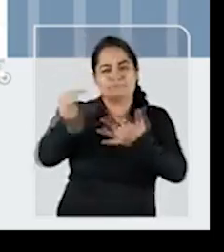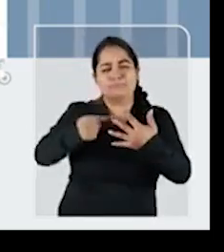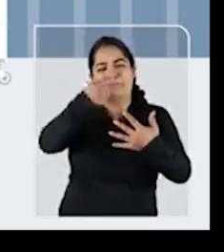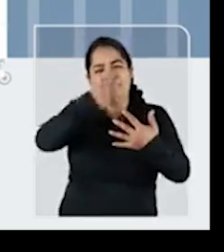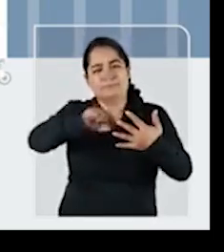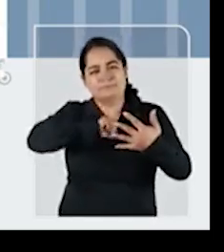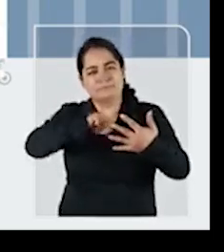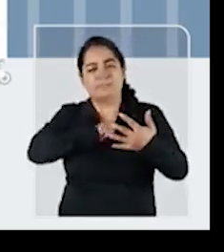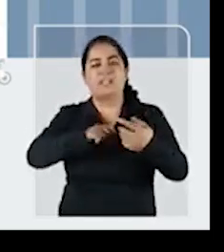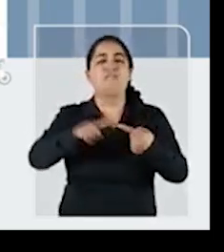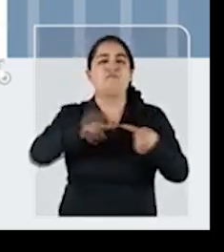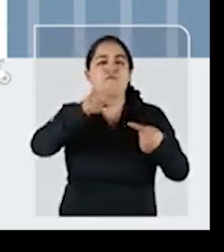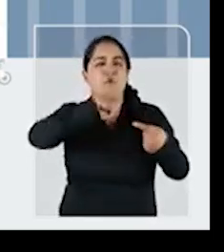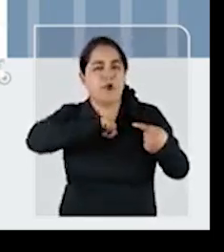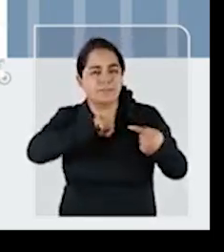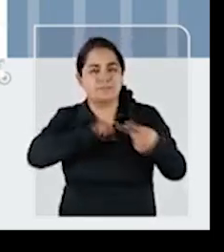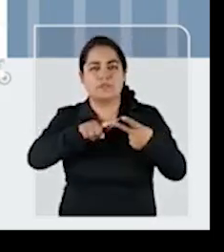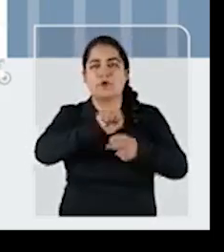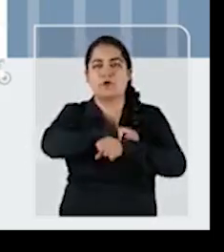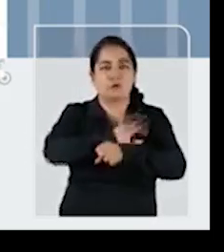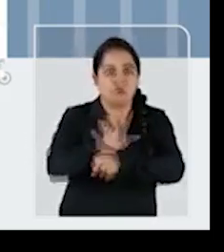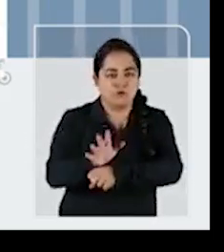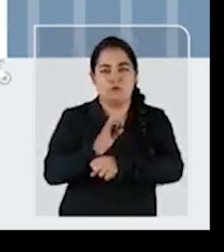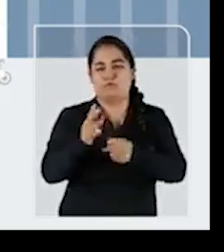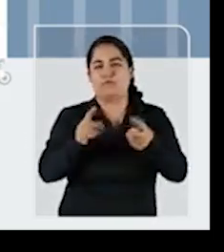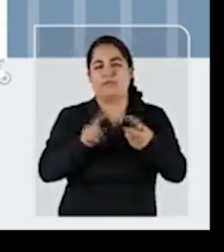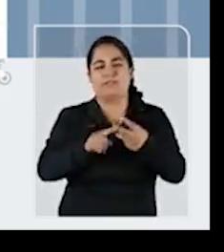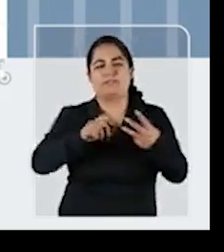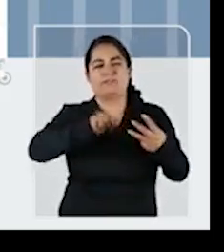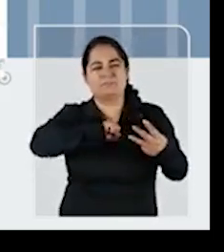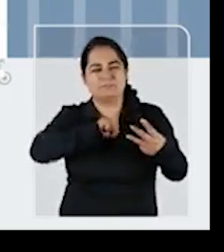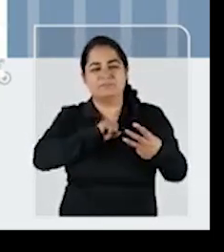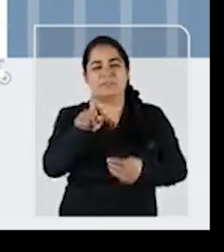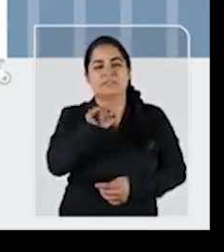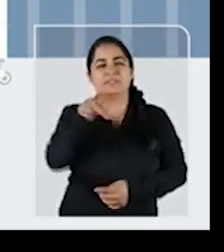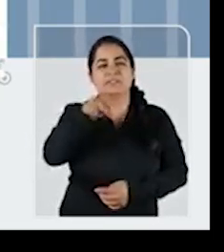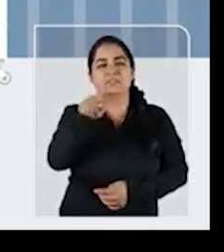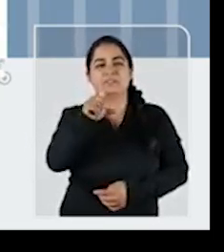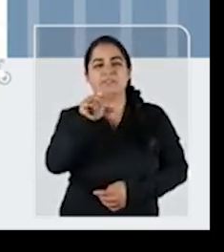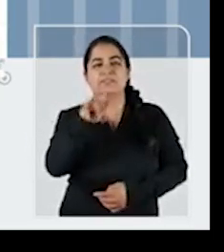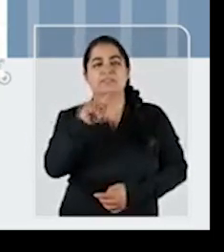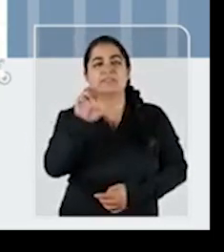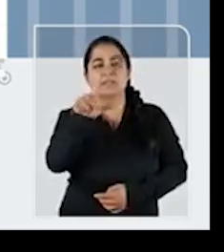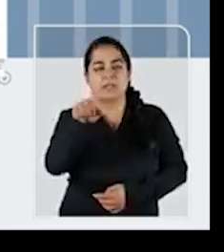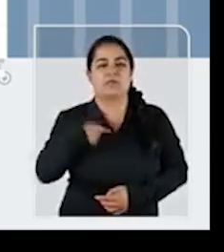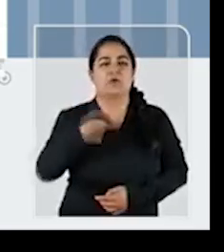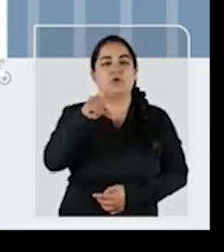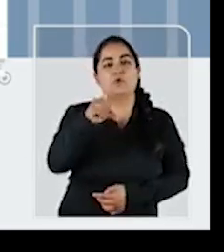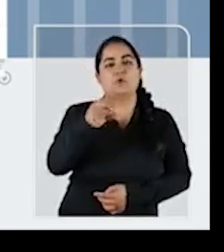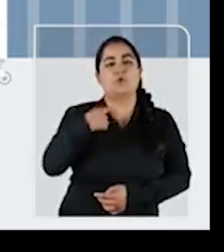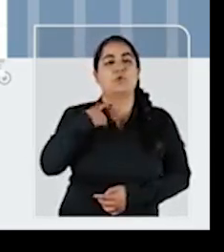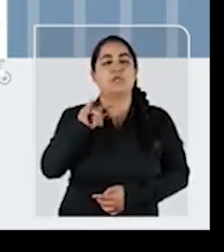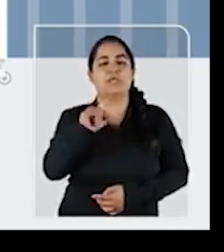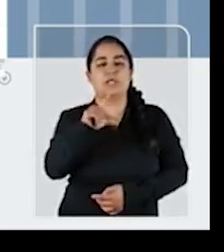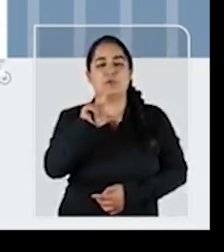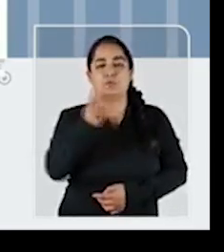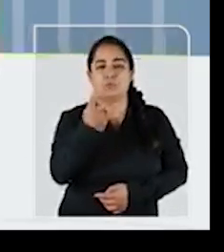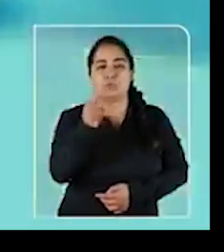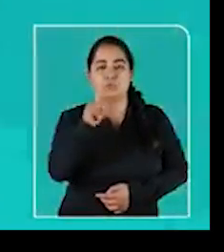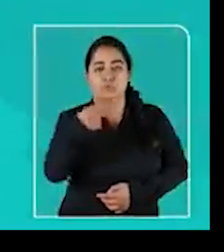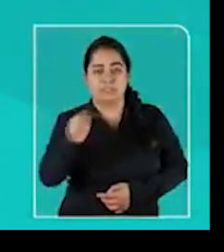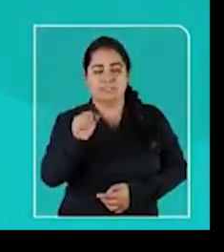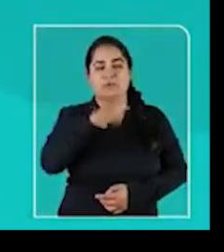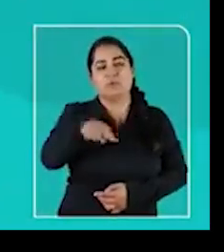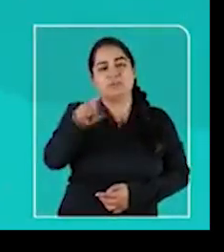para evitar una enfermedad grave o una complicación por el virus y que te tome los pulmones y que te tome las vías respiratorias y termines pues En el